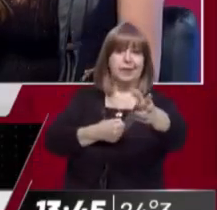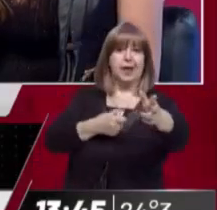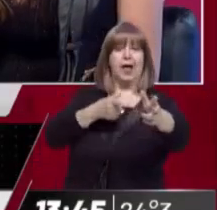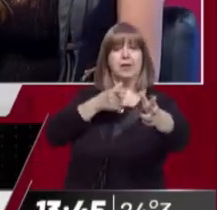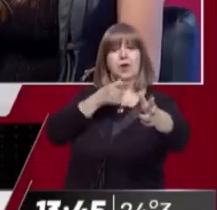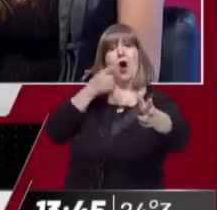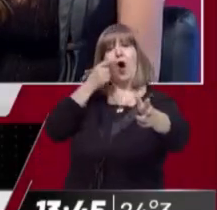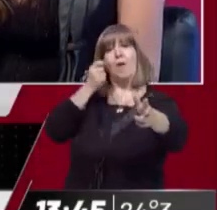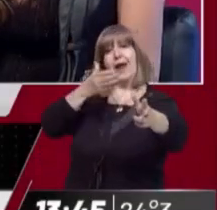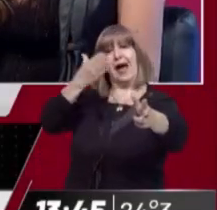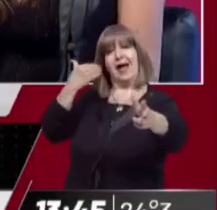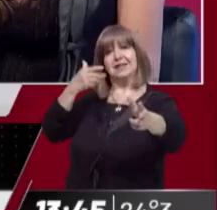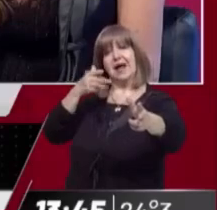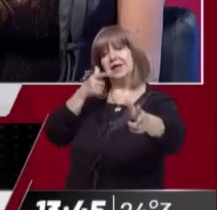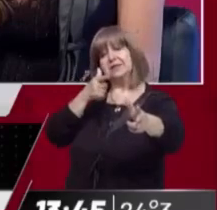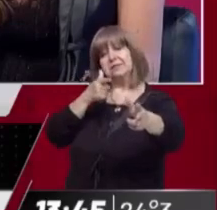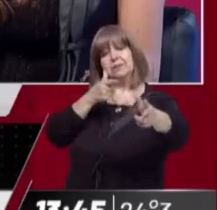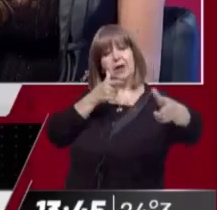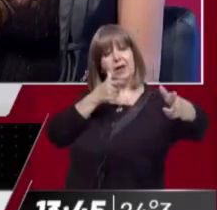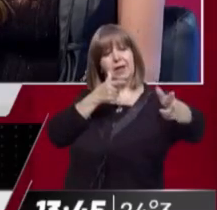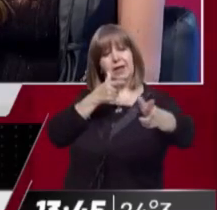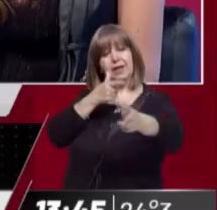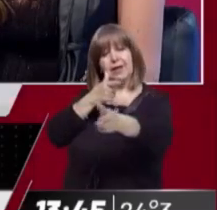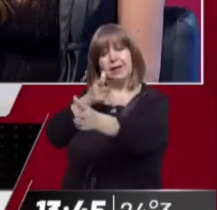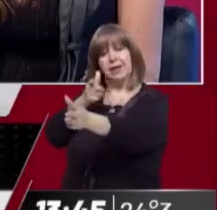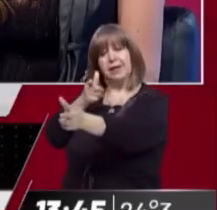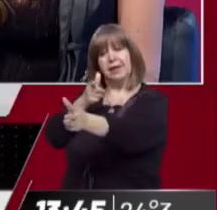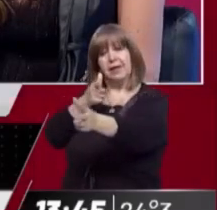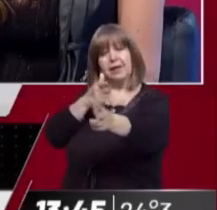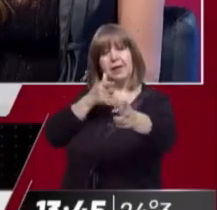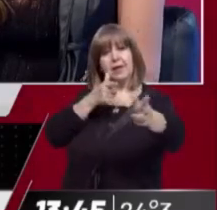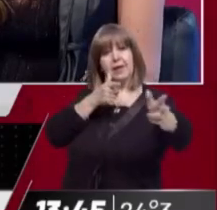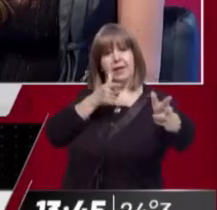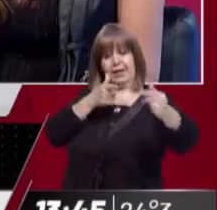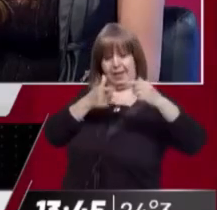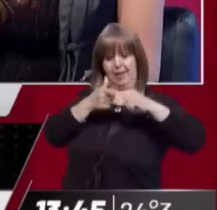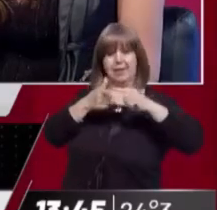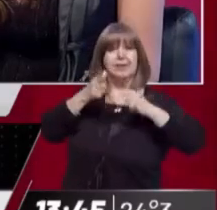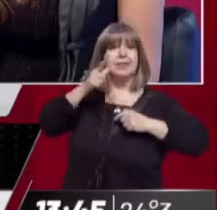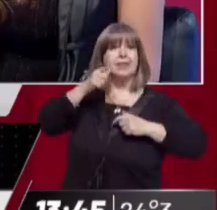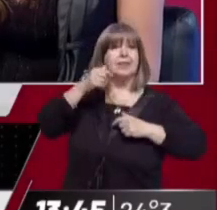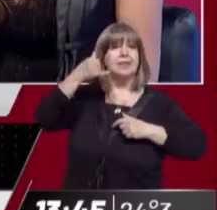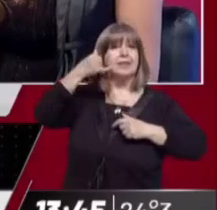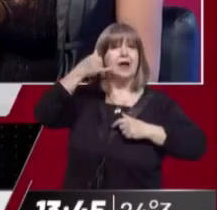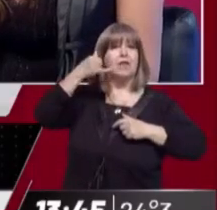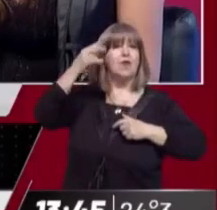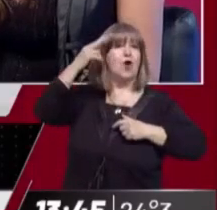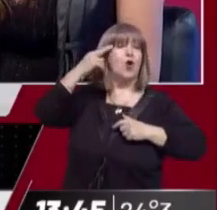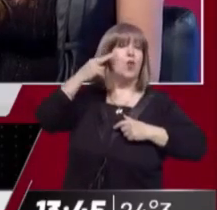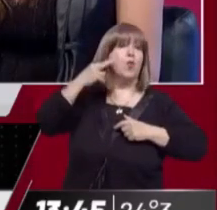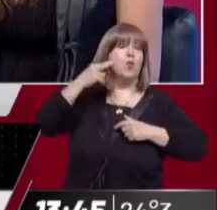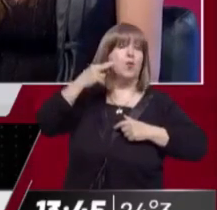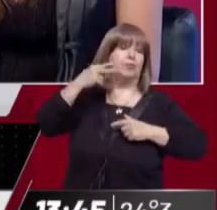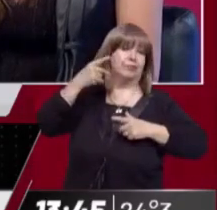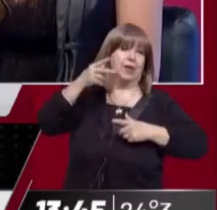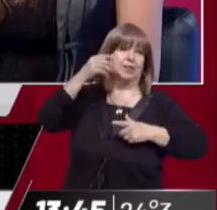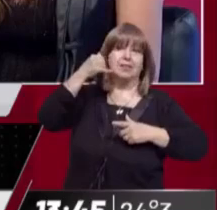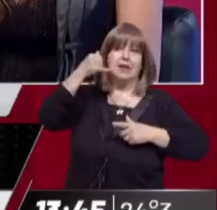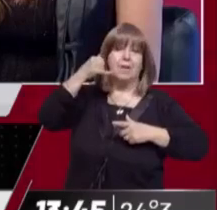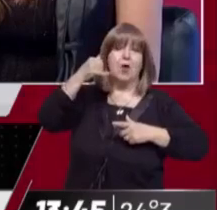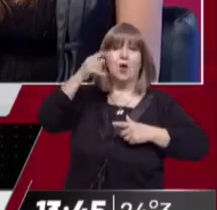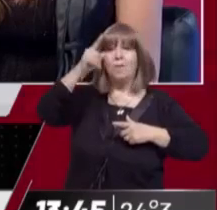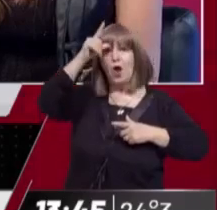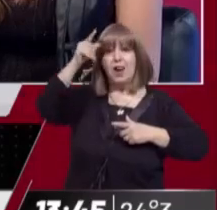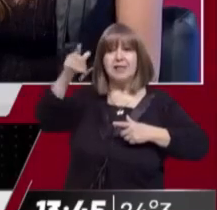Ebrio viste que iba para un lado y para el otro claro eso es lo que decía la persona que la seguía que no era de la policía no parece que hay